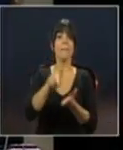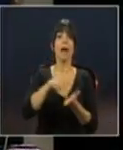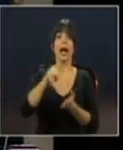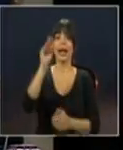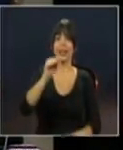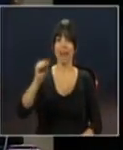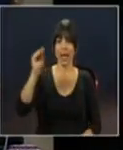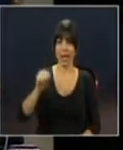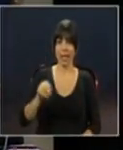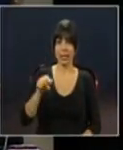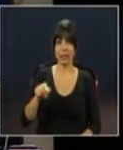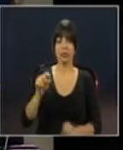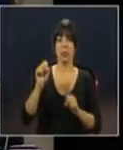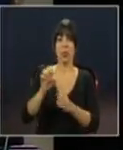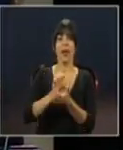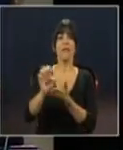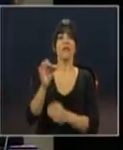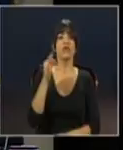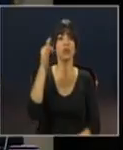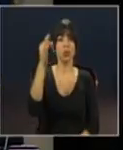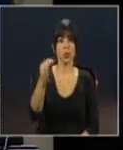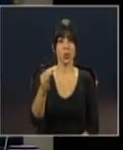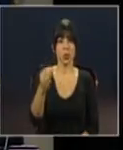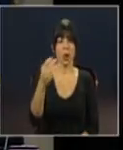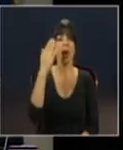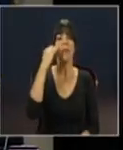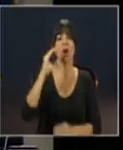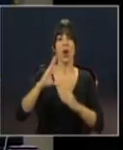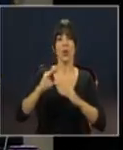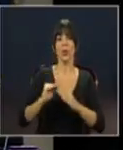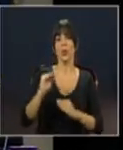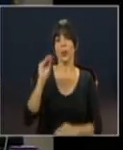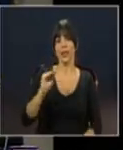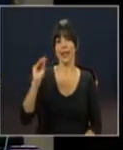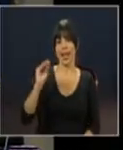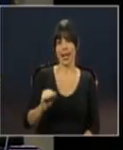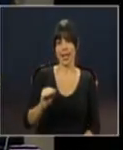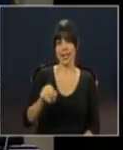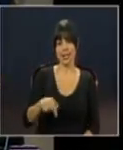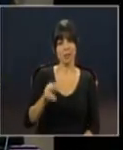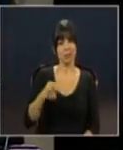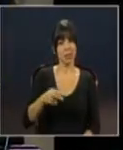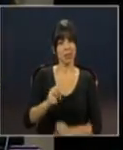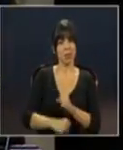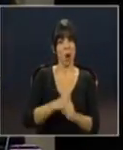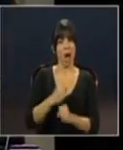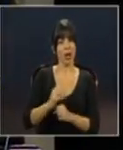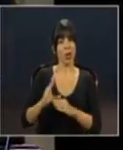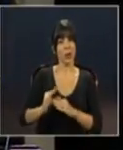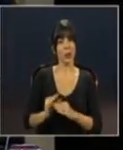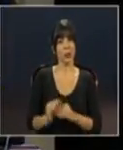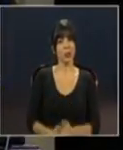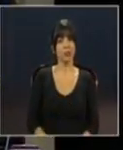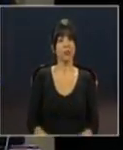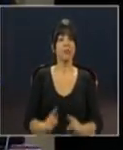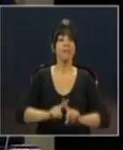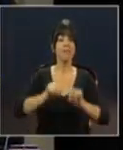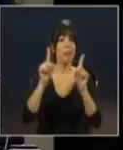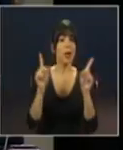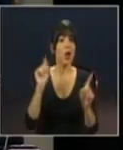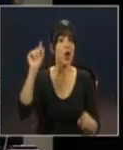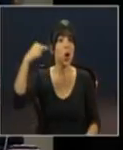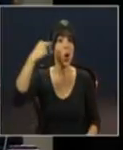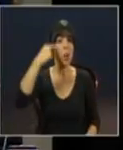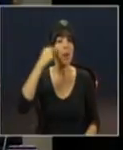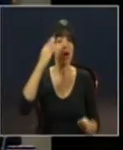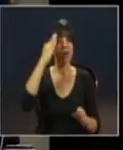intereses serán evitados a futuro por la reducción de las tasas de interés en este mismo año. Sin embargo, el gobierno